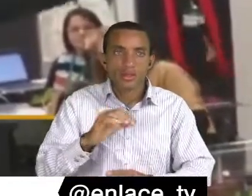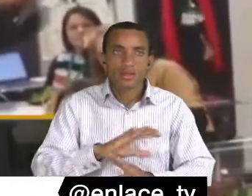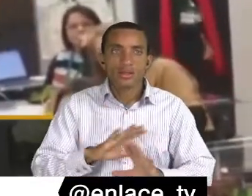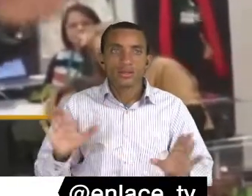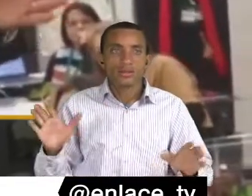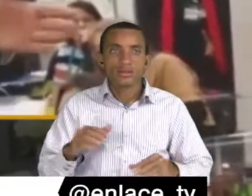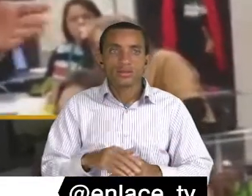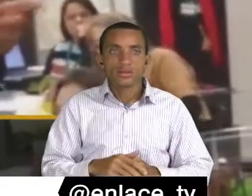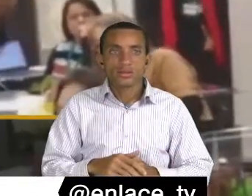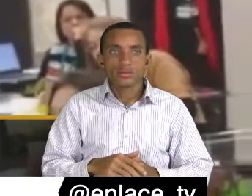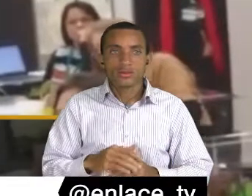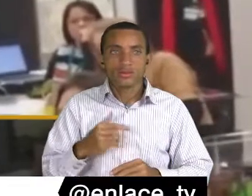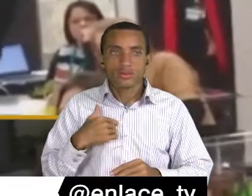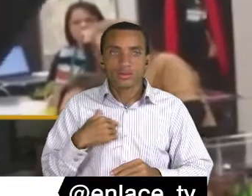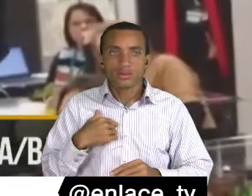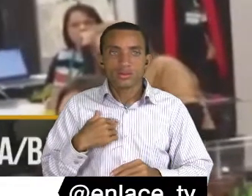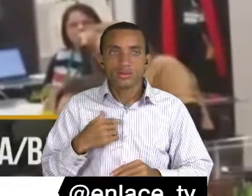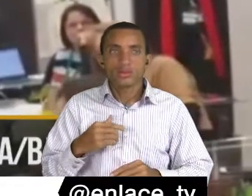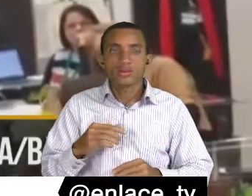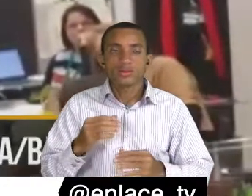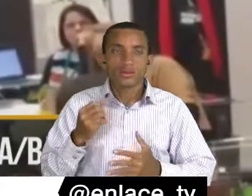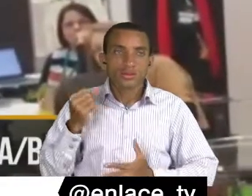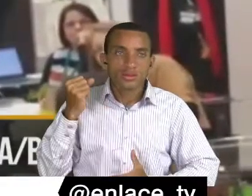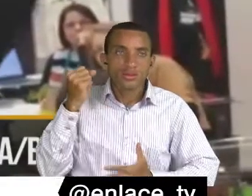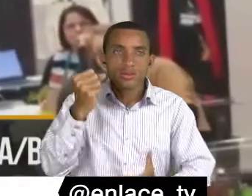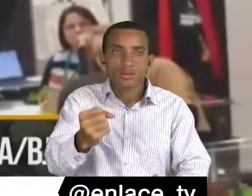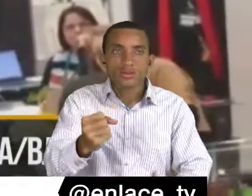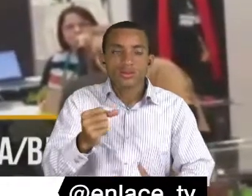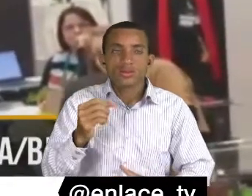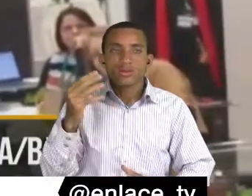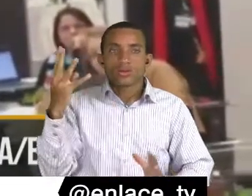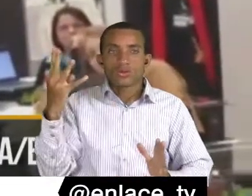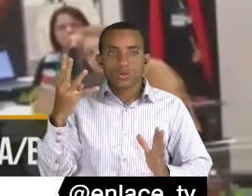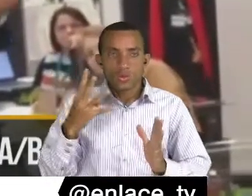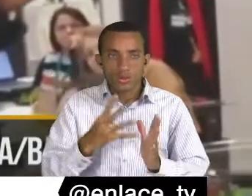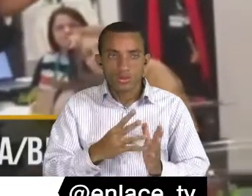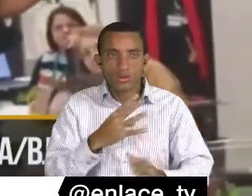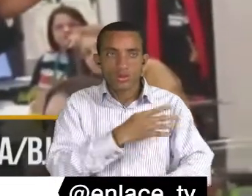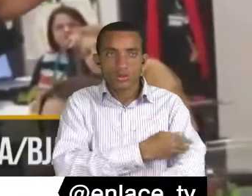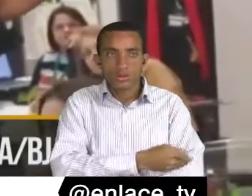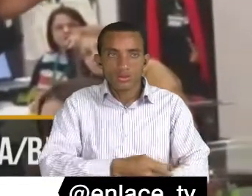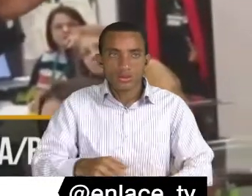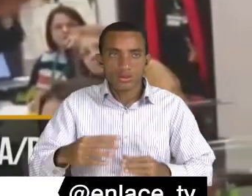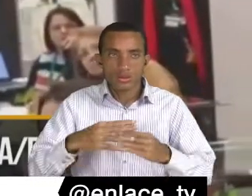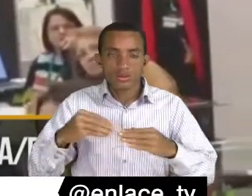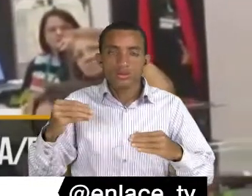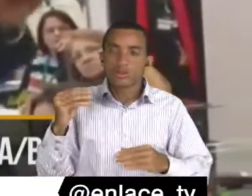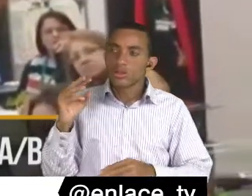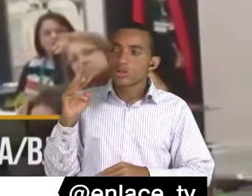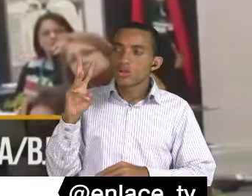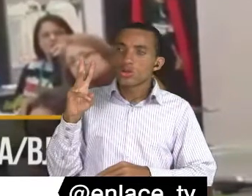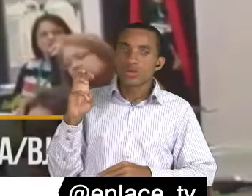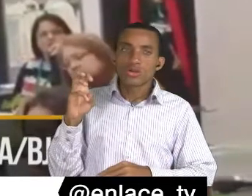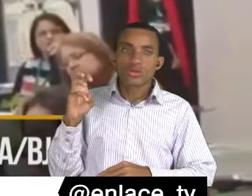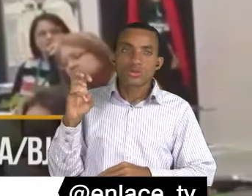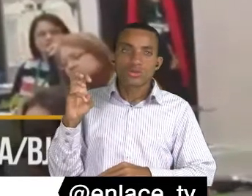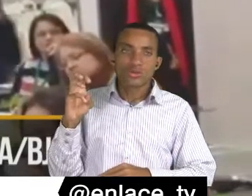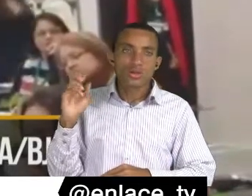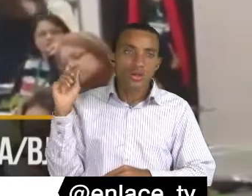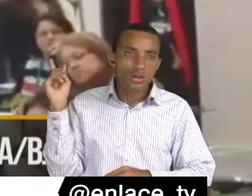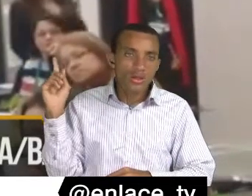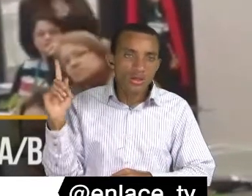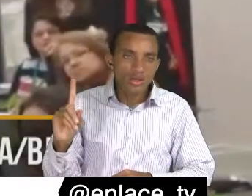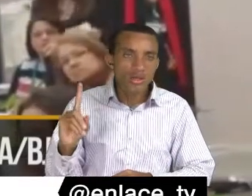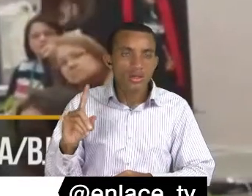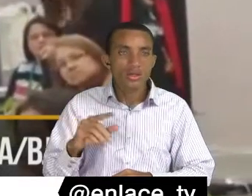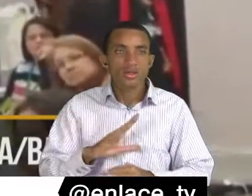todo este periodo y nosotros hemos seguido. Le hemos invertido 4 mil millones de dólares en los últimos 8 años. La hemos fortalecido, se